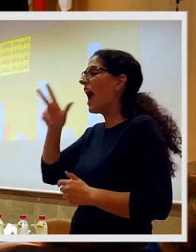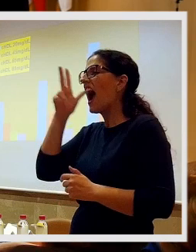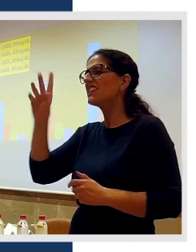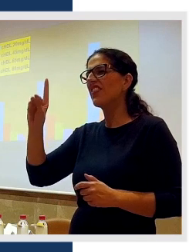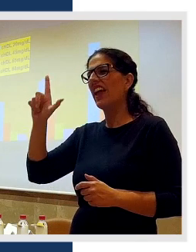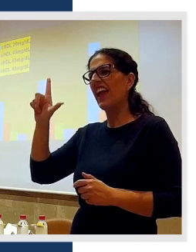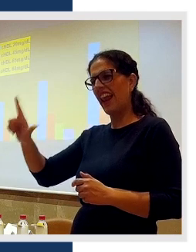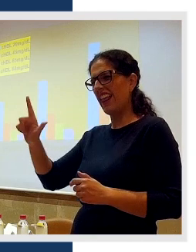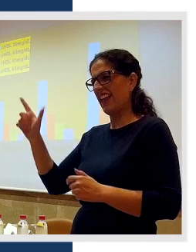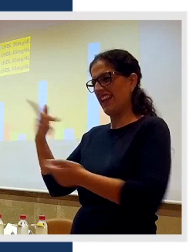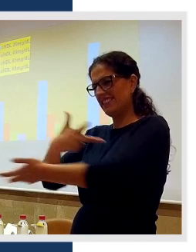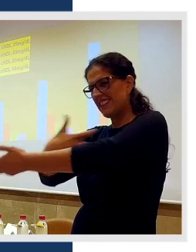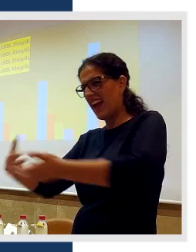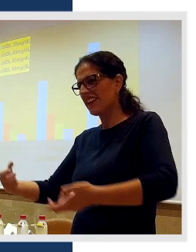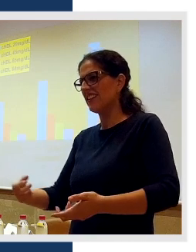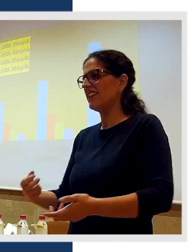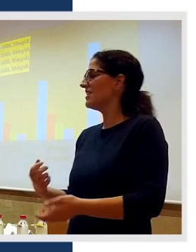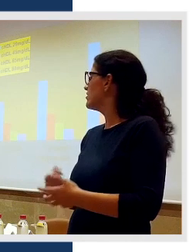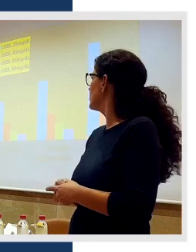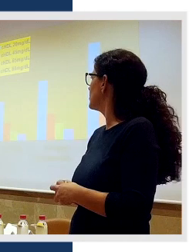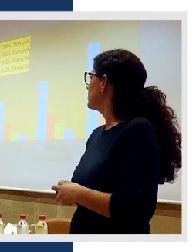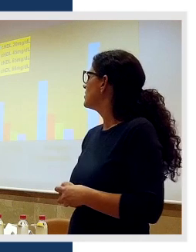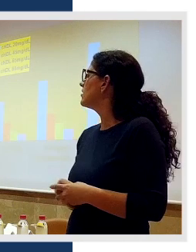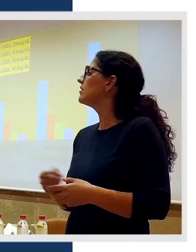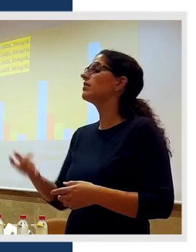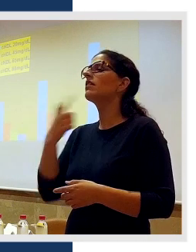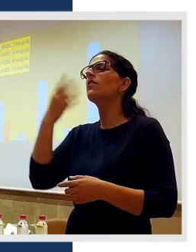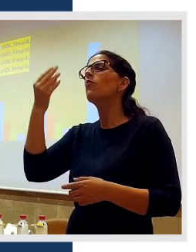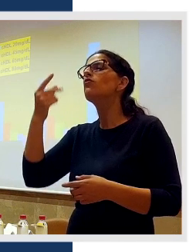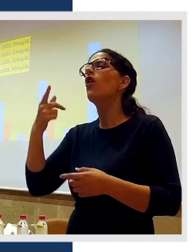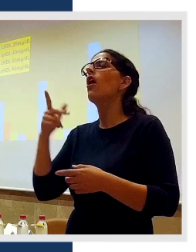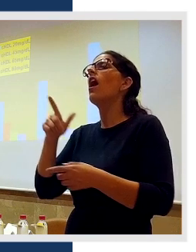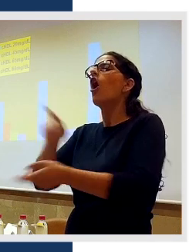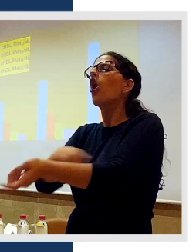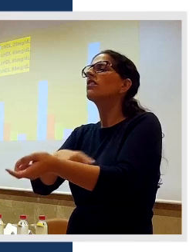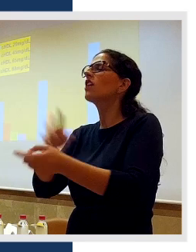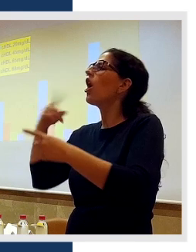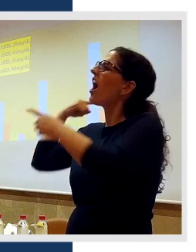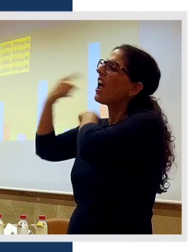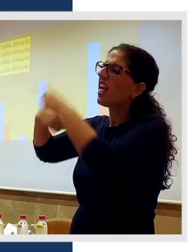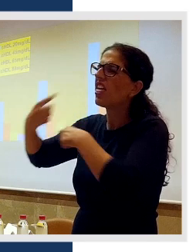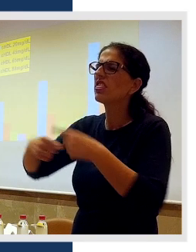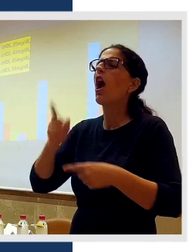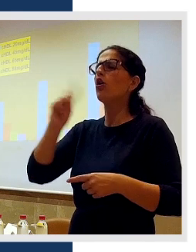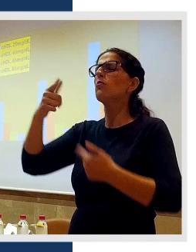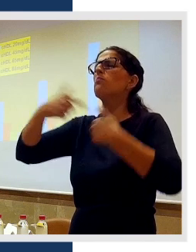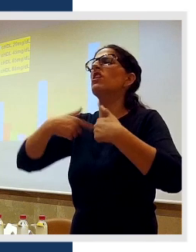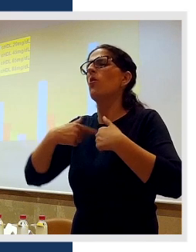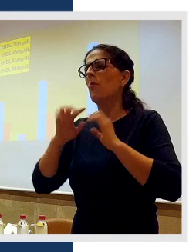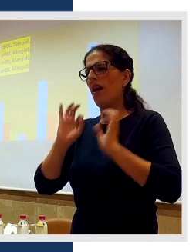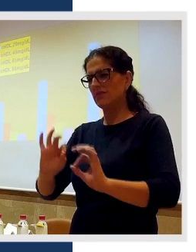dice: la mitad del colesterol se hereda y la mitad se come y tal. Bueno, en esto no estamos muy equivocados, pero hoy día